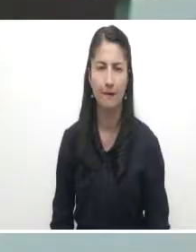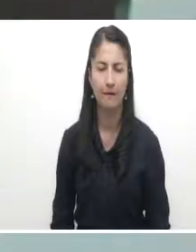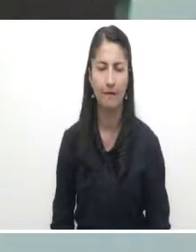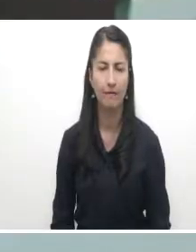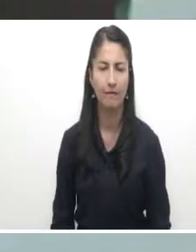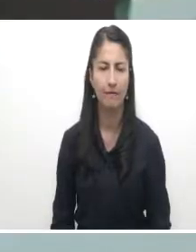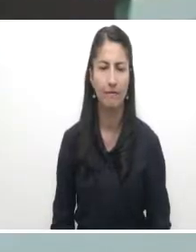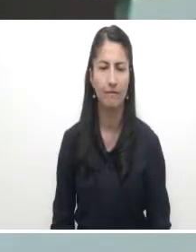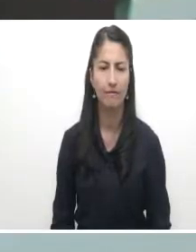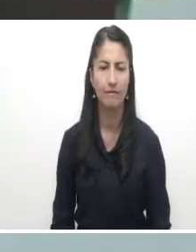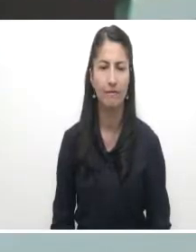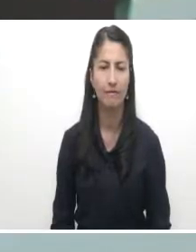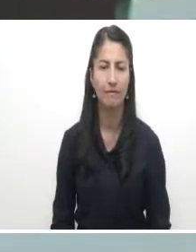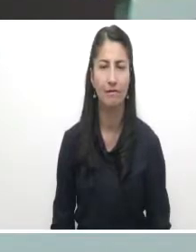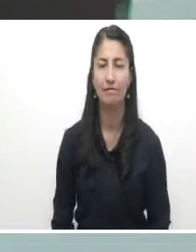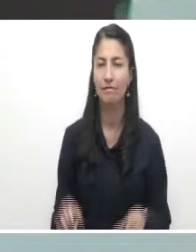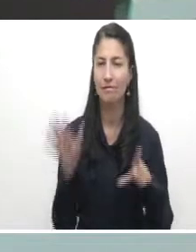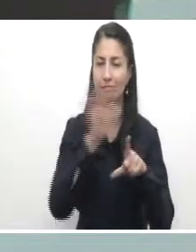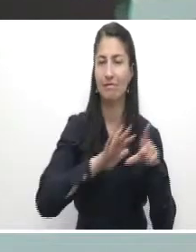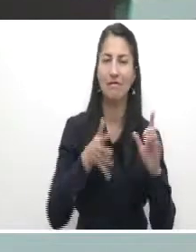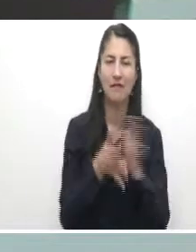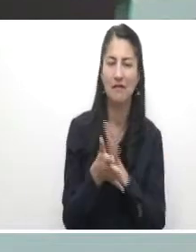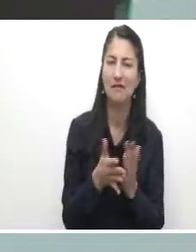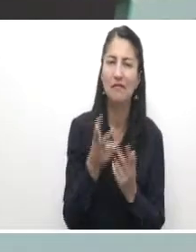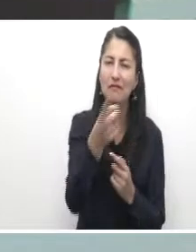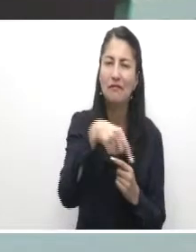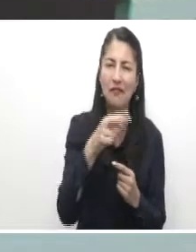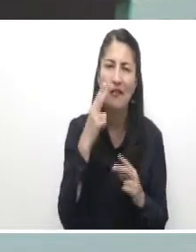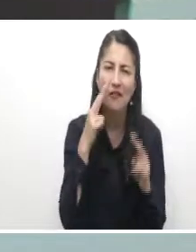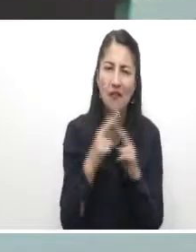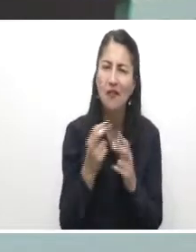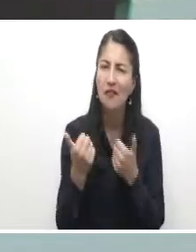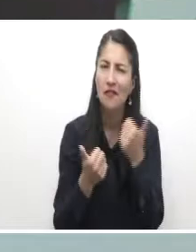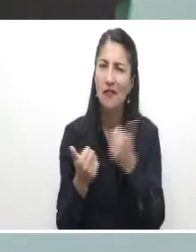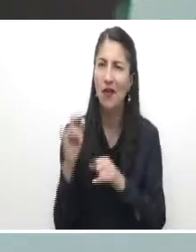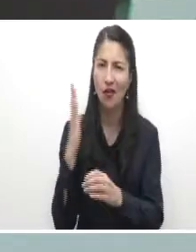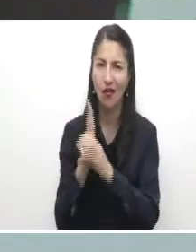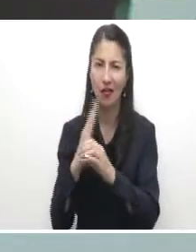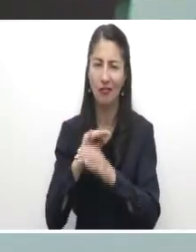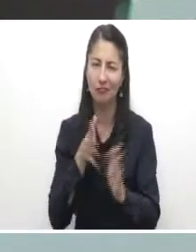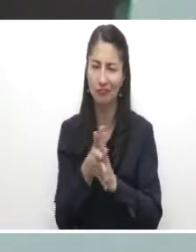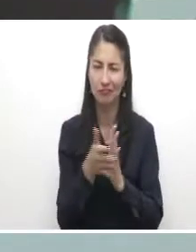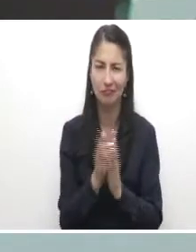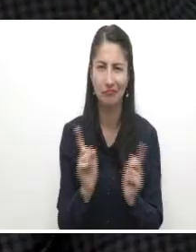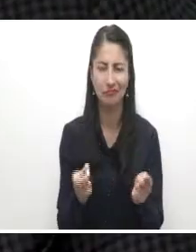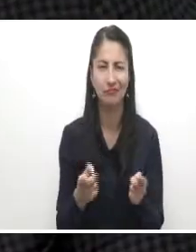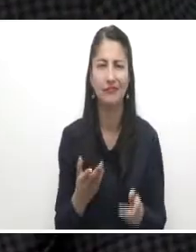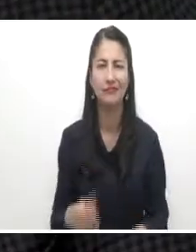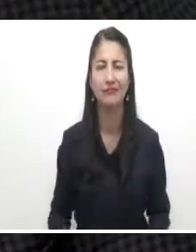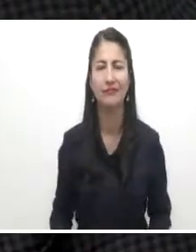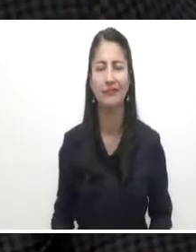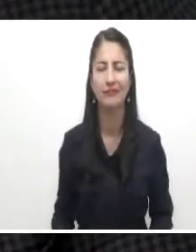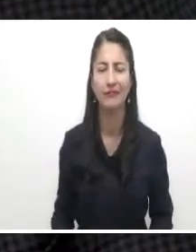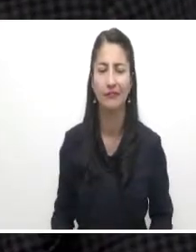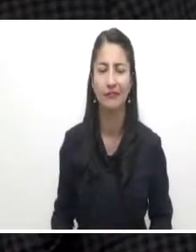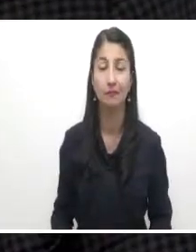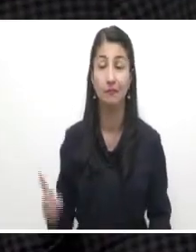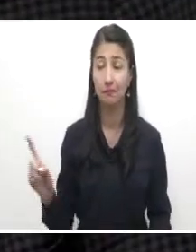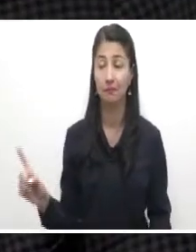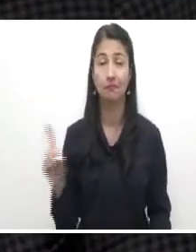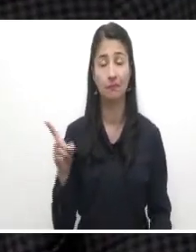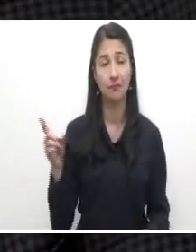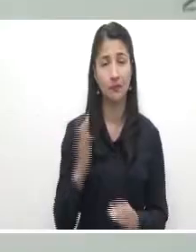en nuestro flash informativo conozca los más recientes pronunciamientos de la contraloría general de la república el contralor general